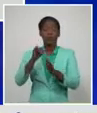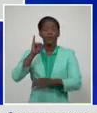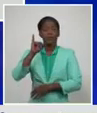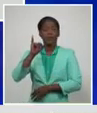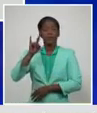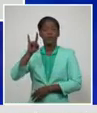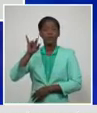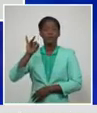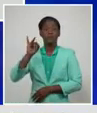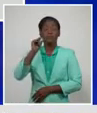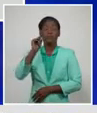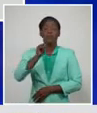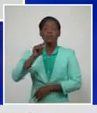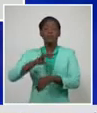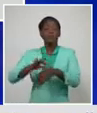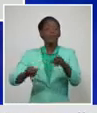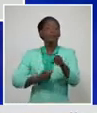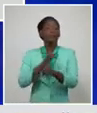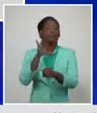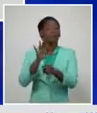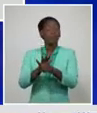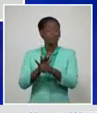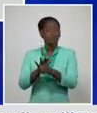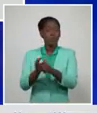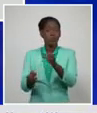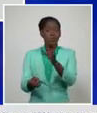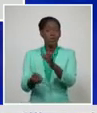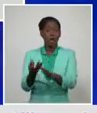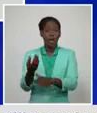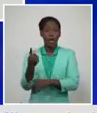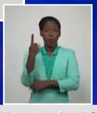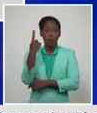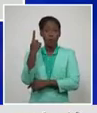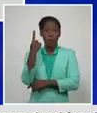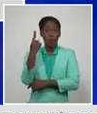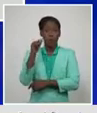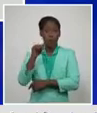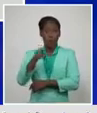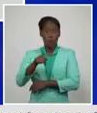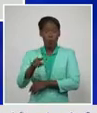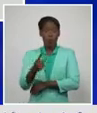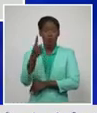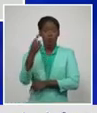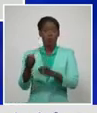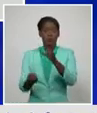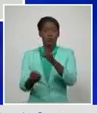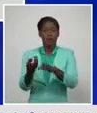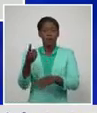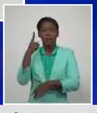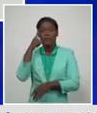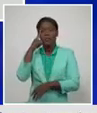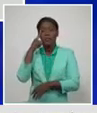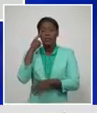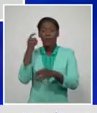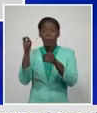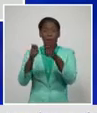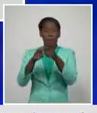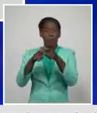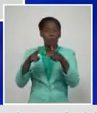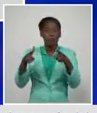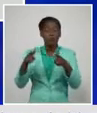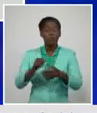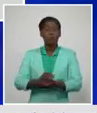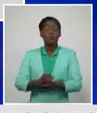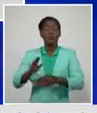109.697 casos en un solo día, pues realmente se va a la cabeza entre los países